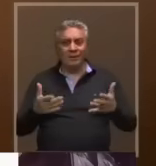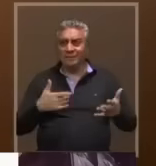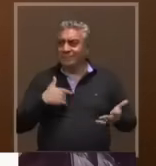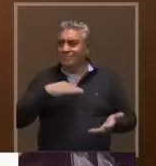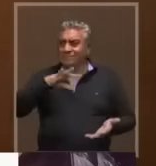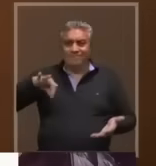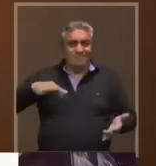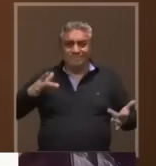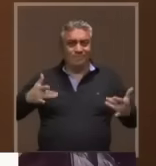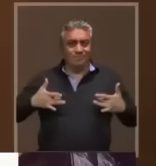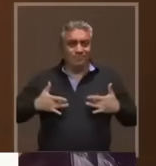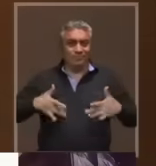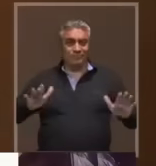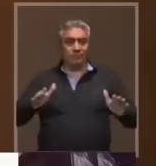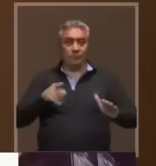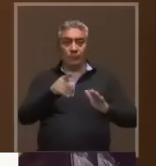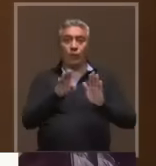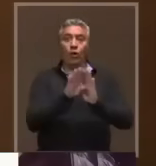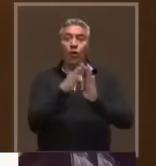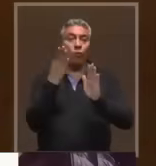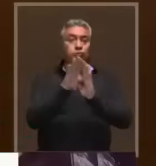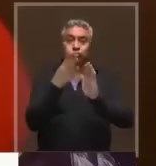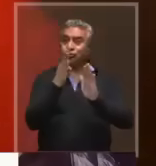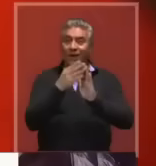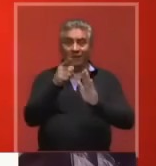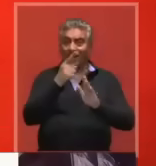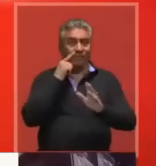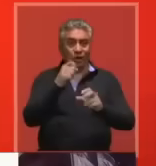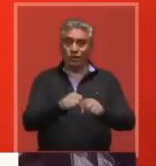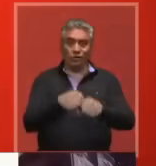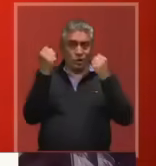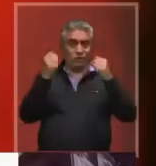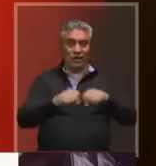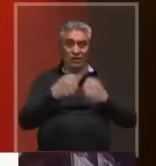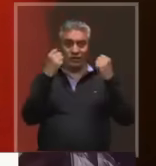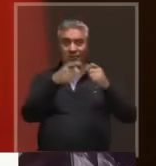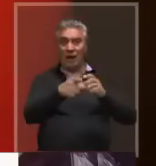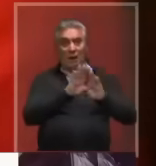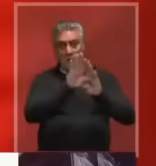las puertas rotas, esta se cayó,